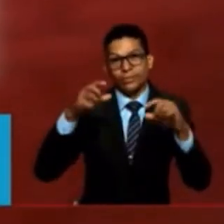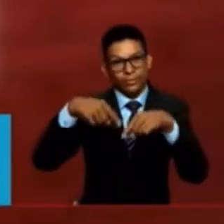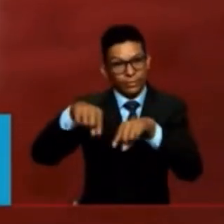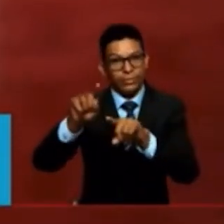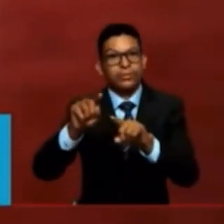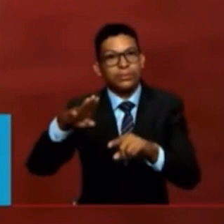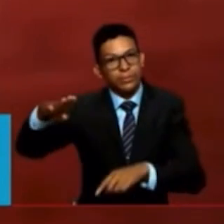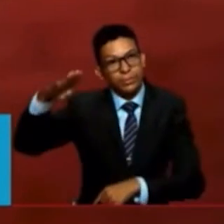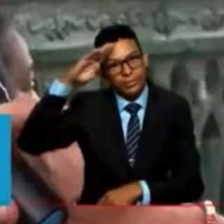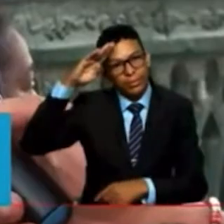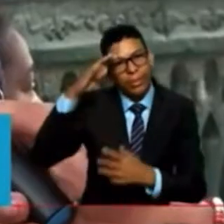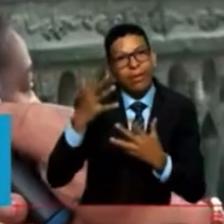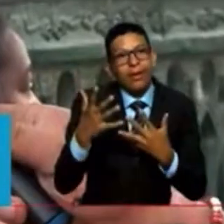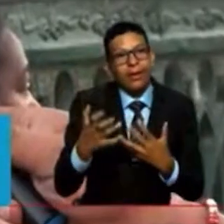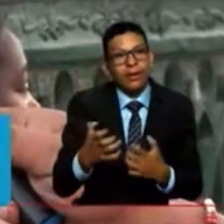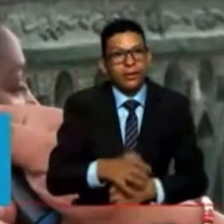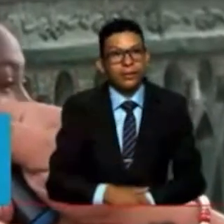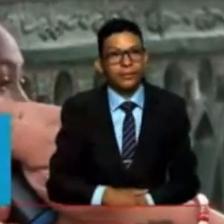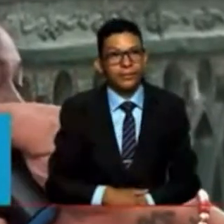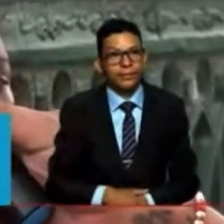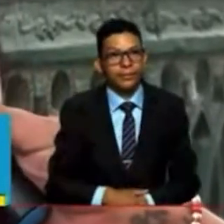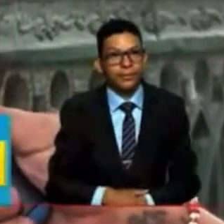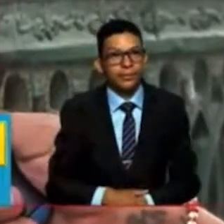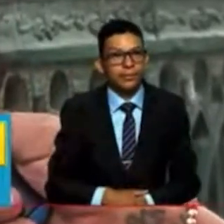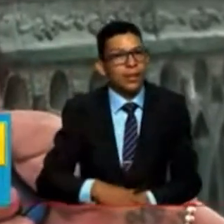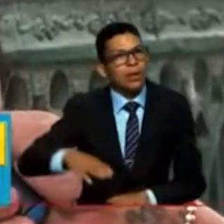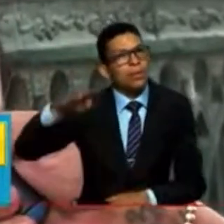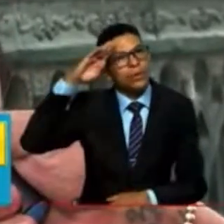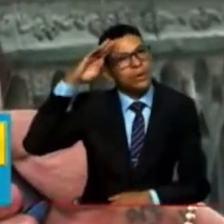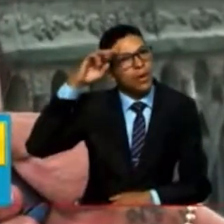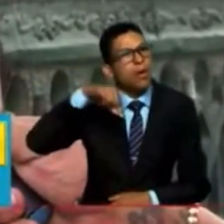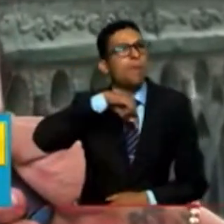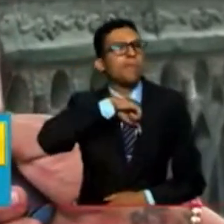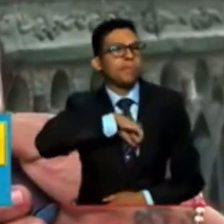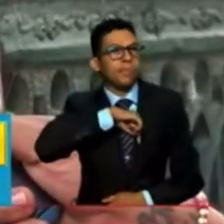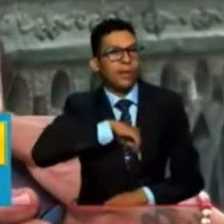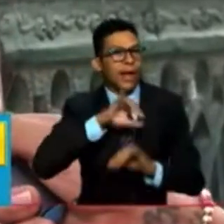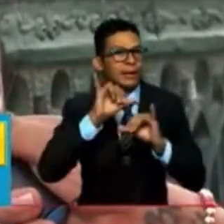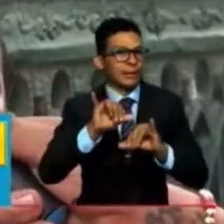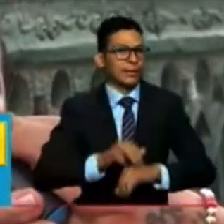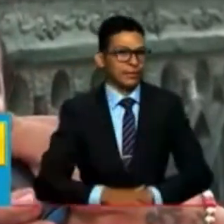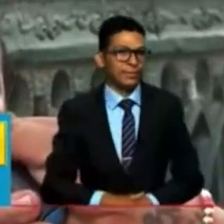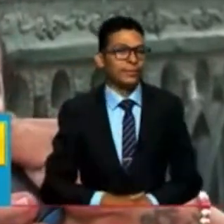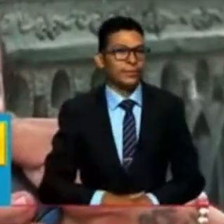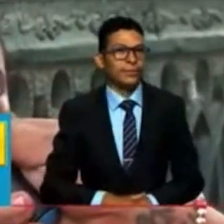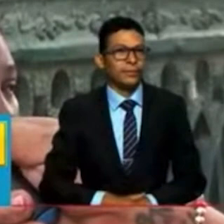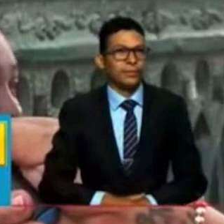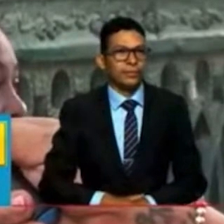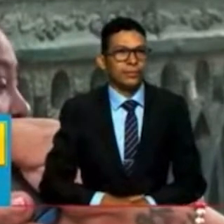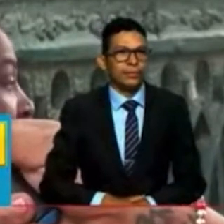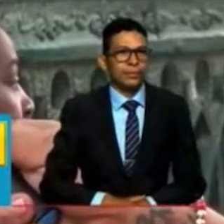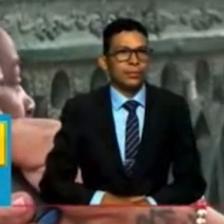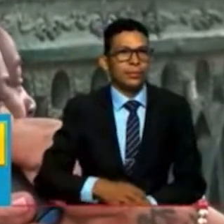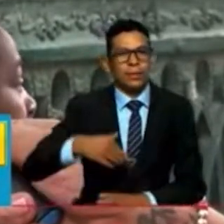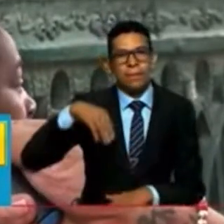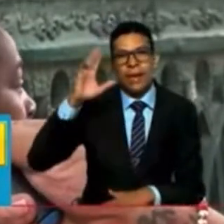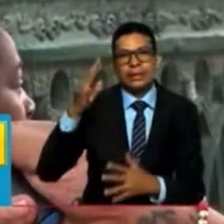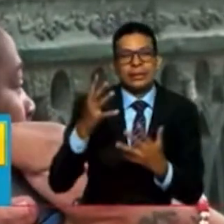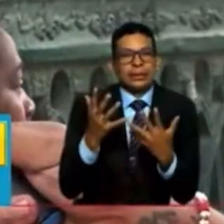ella quería ser policía porque ella lo decía. Digamos que el ser policía lo lleva en la sangre, ¿ya? Más de un